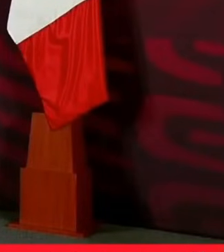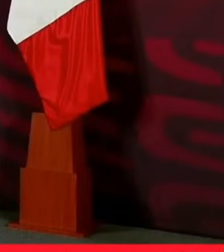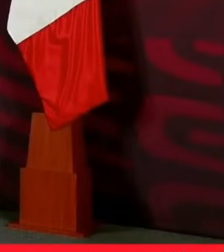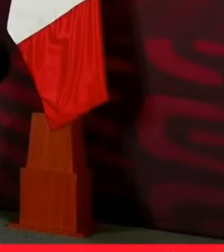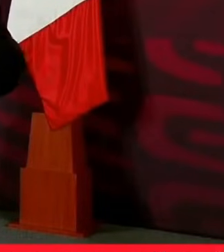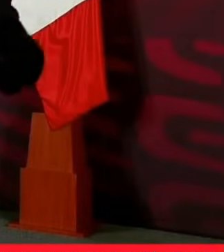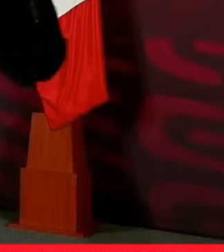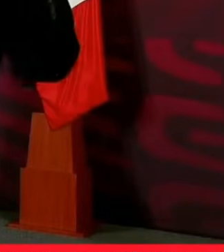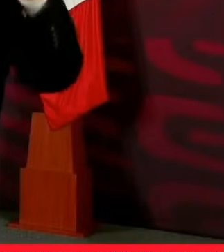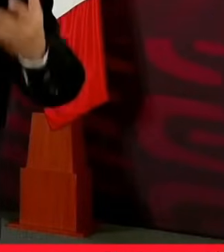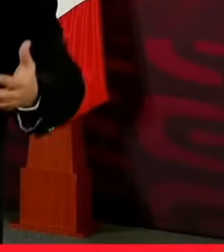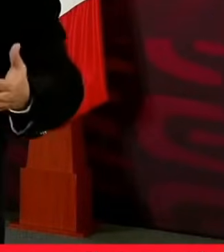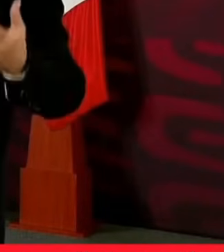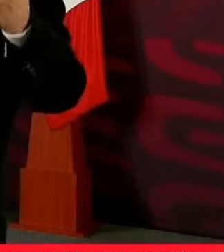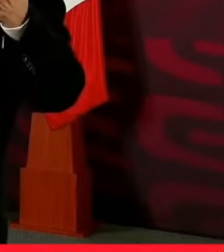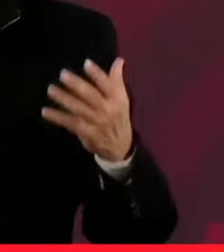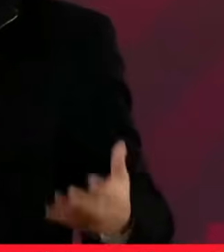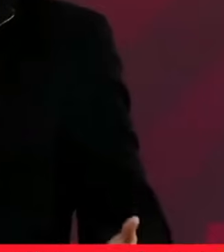pero